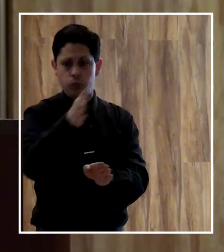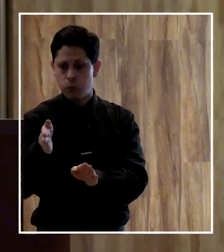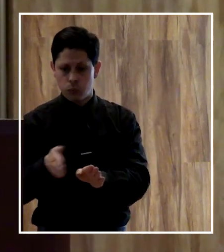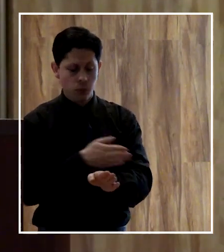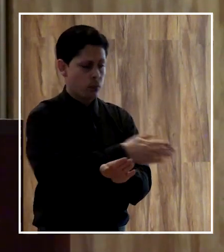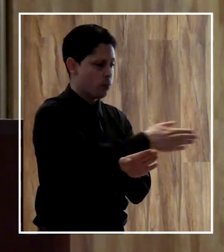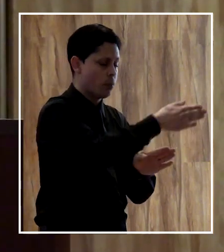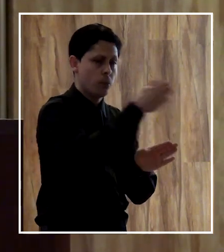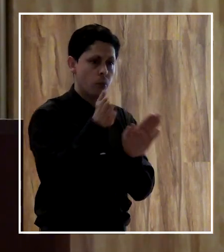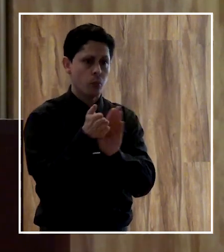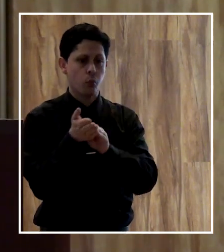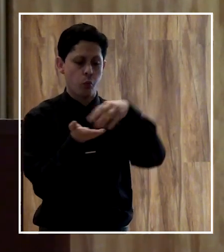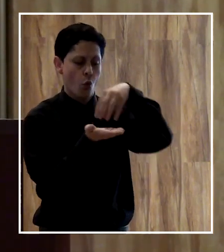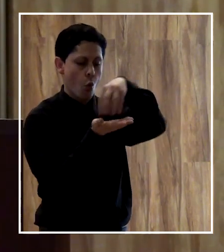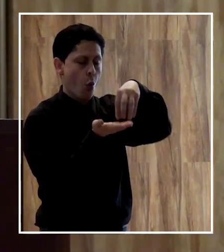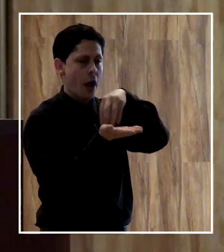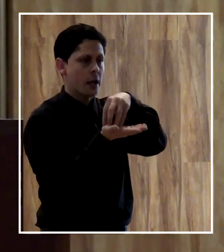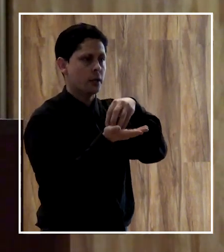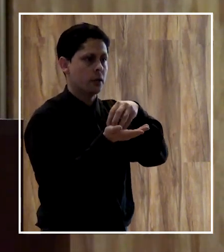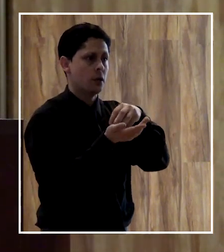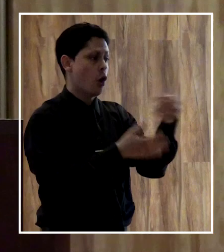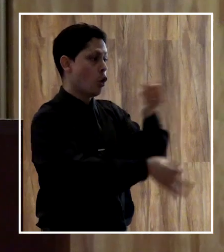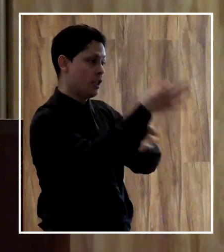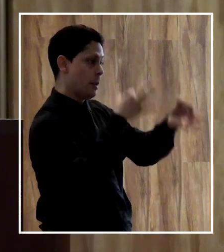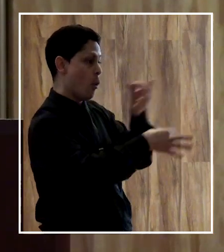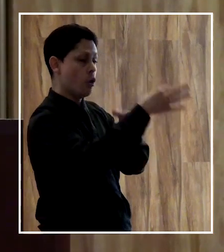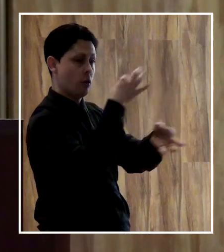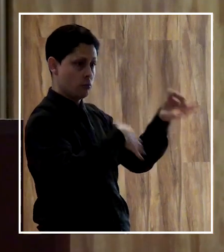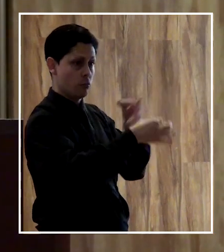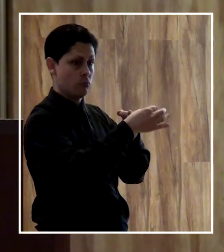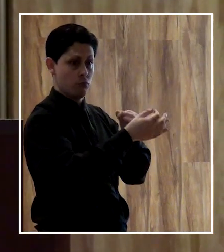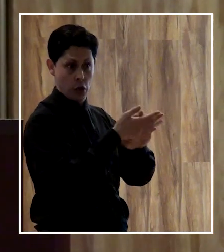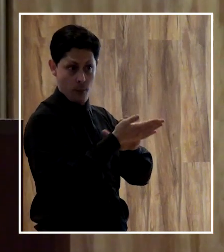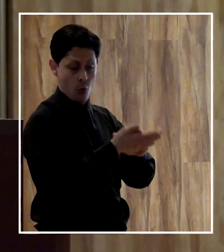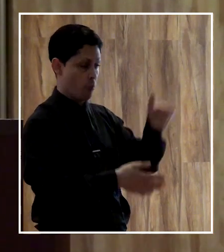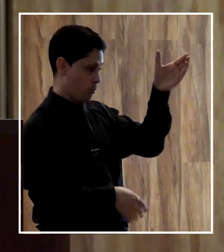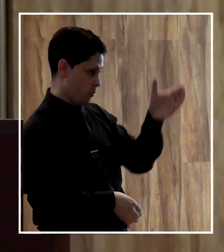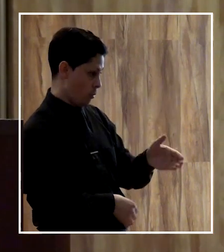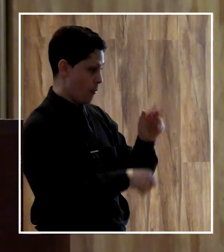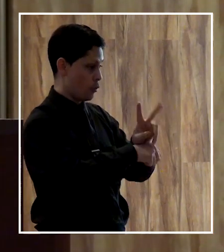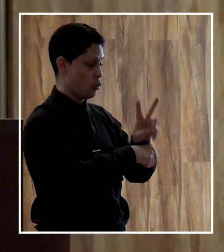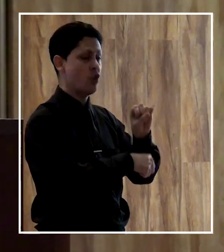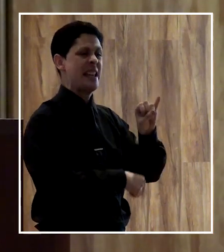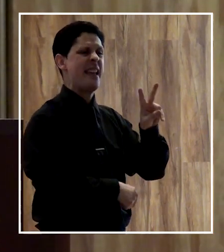haciendo con el testimonio de profesores como Iván Núñez.